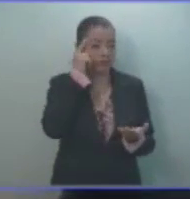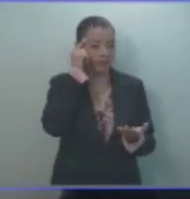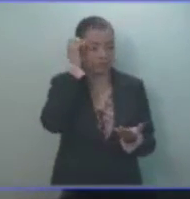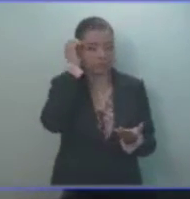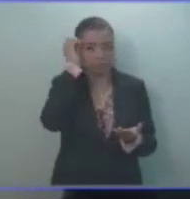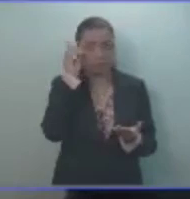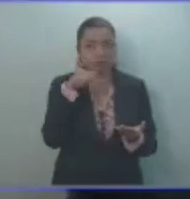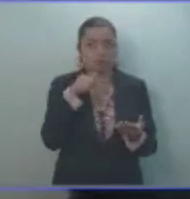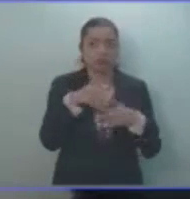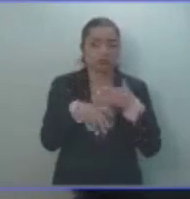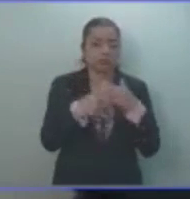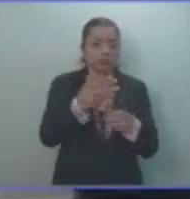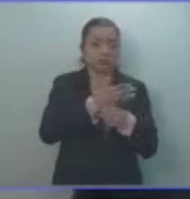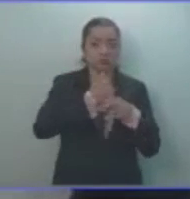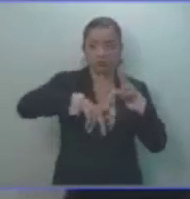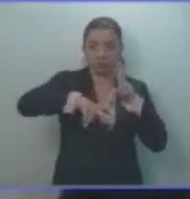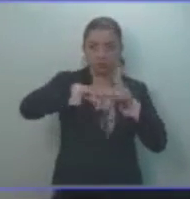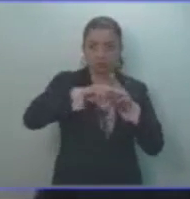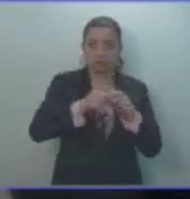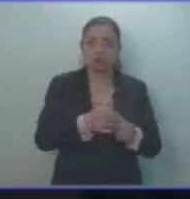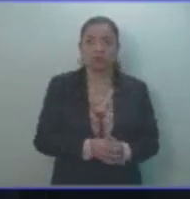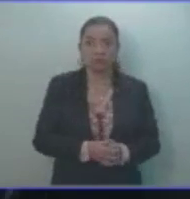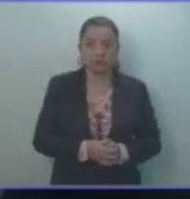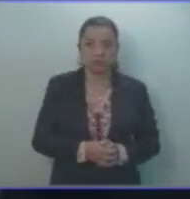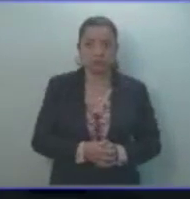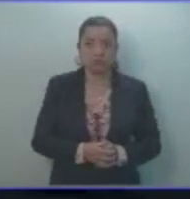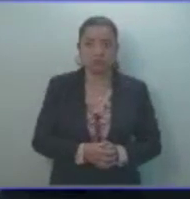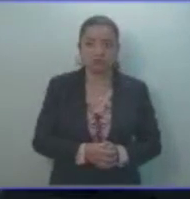la posición de Arena sin conocerla.